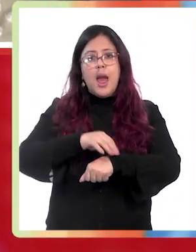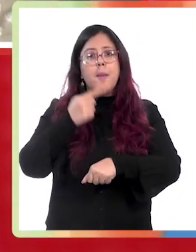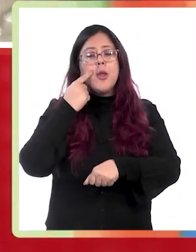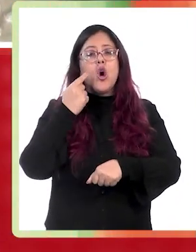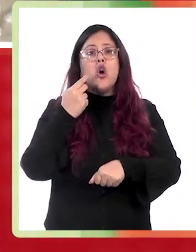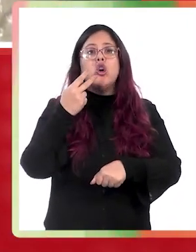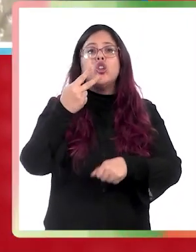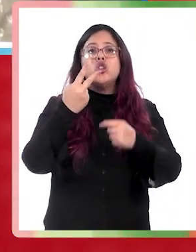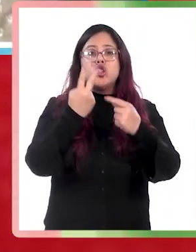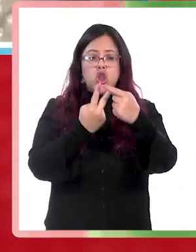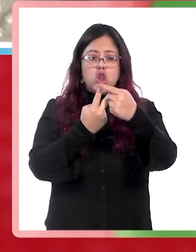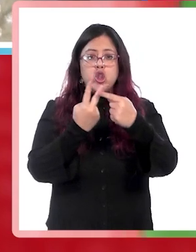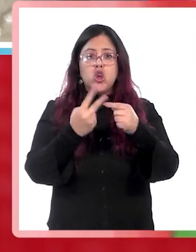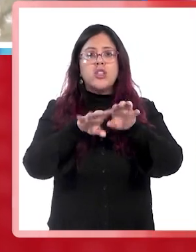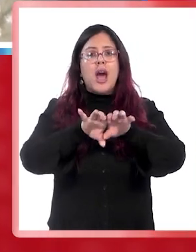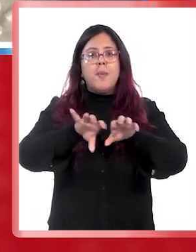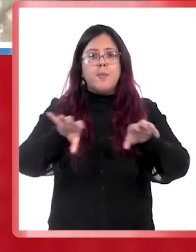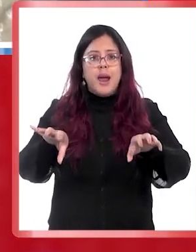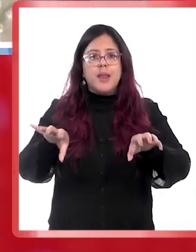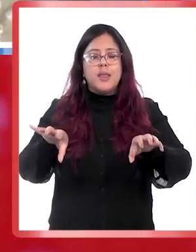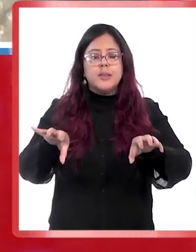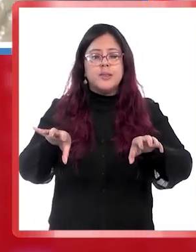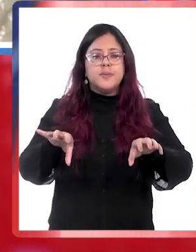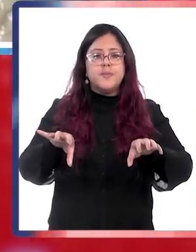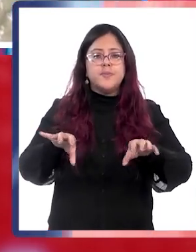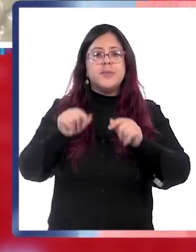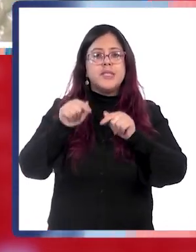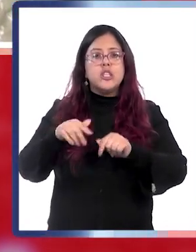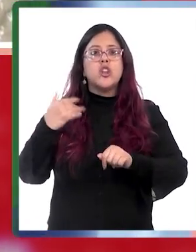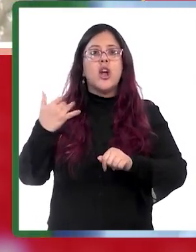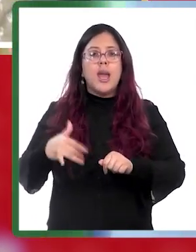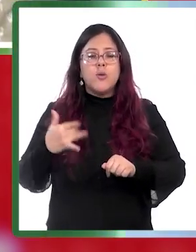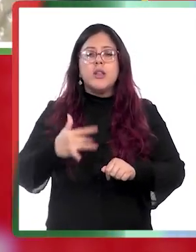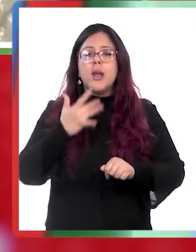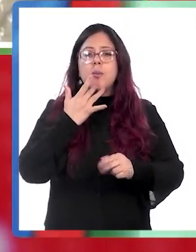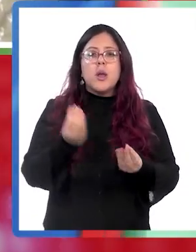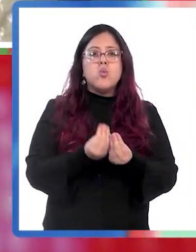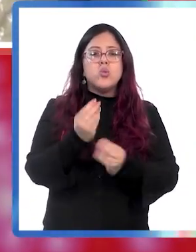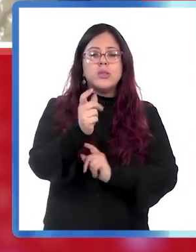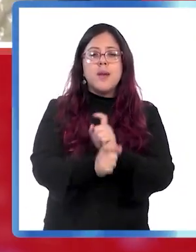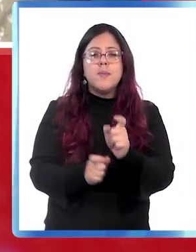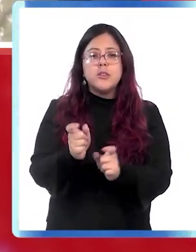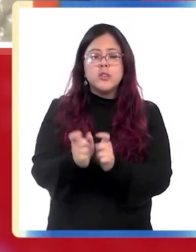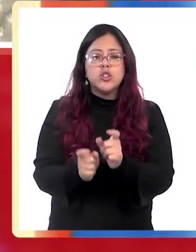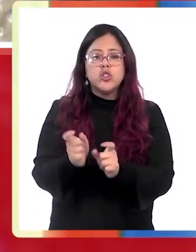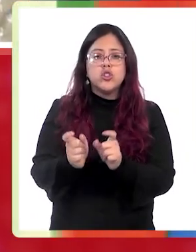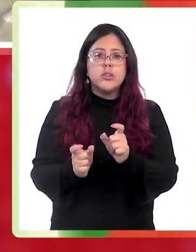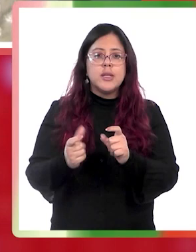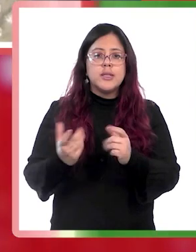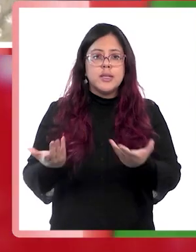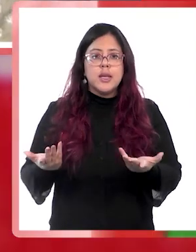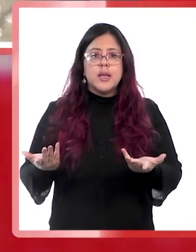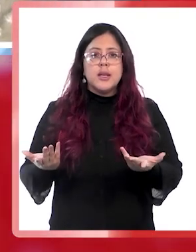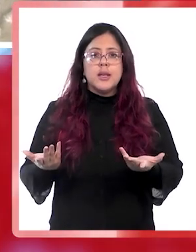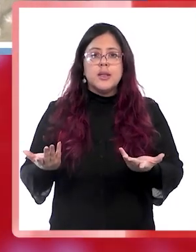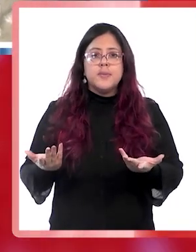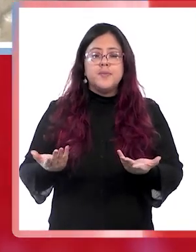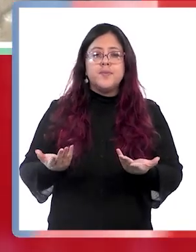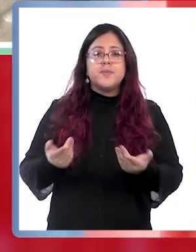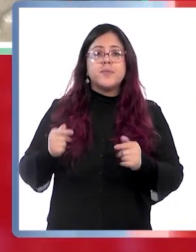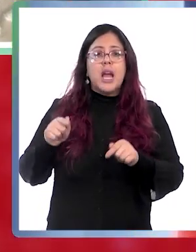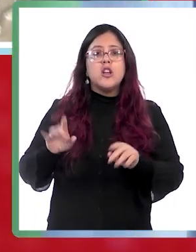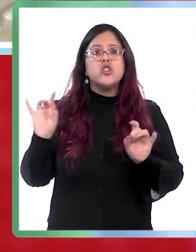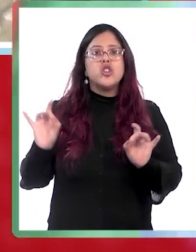dosis, separadas, si mal no recuerdo, por un mes. Y eso es importante porque mucha gente en la vez anterior se colocó